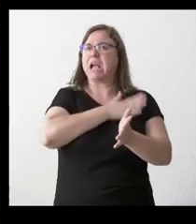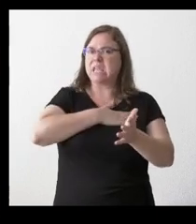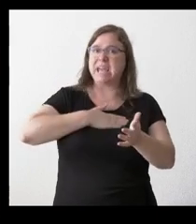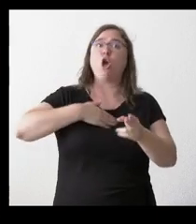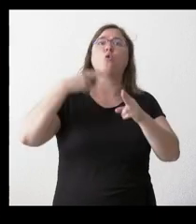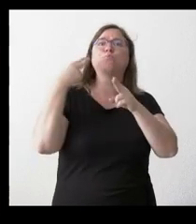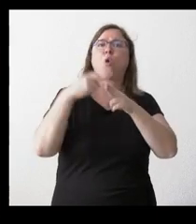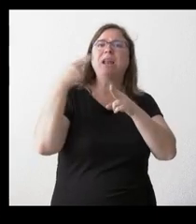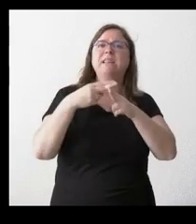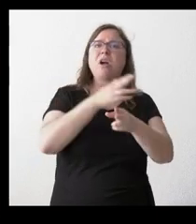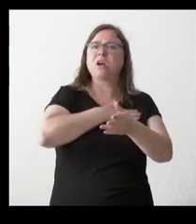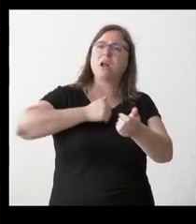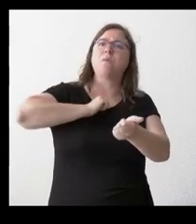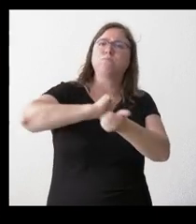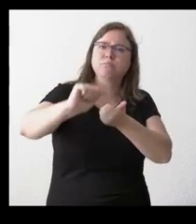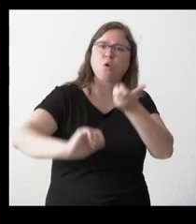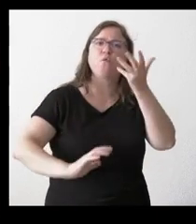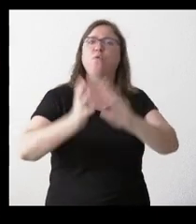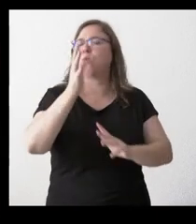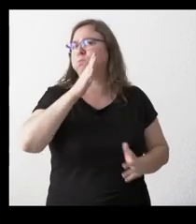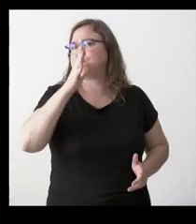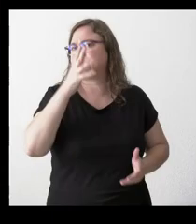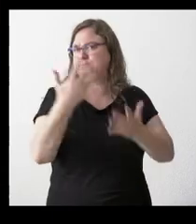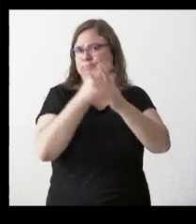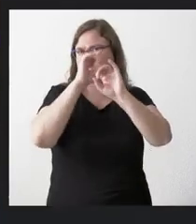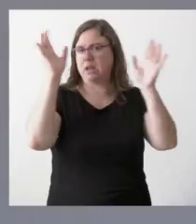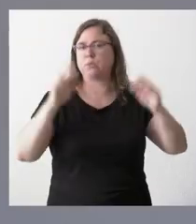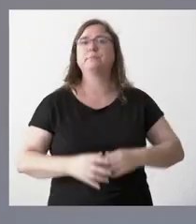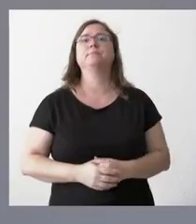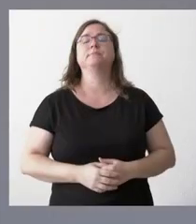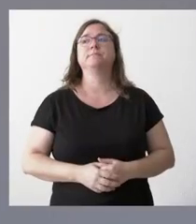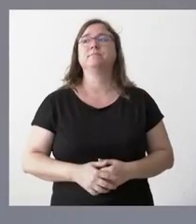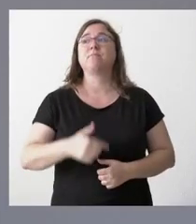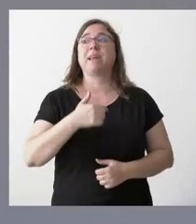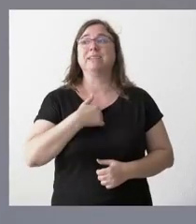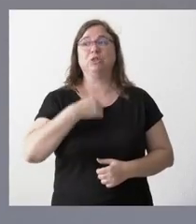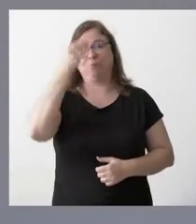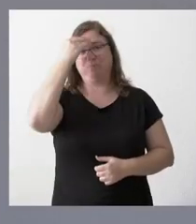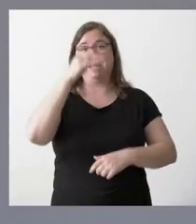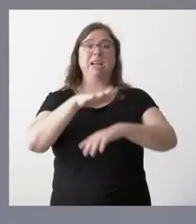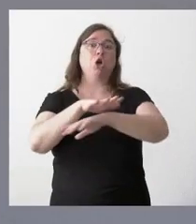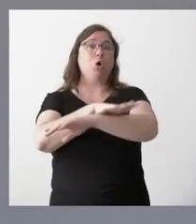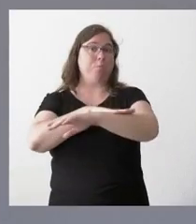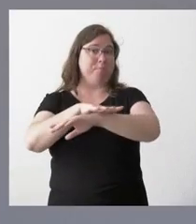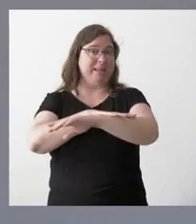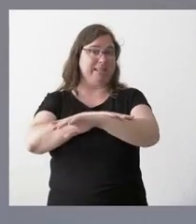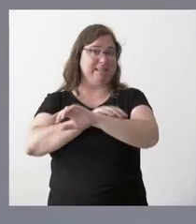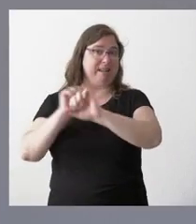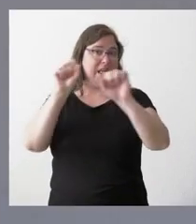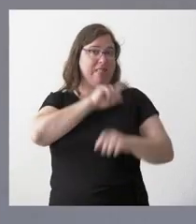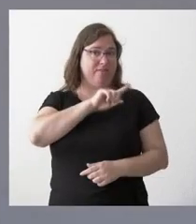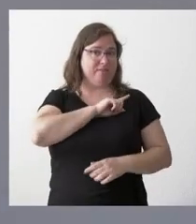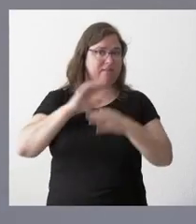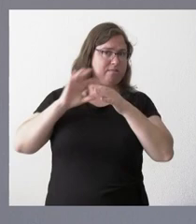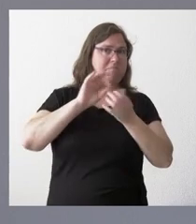política de esos incendios. No creo yo que la ministra de Defensa se refiera a Castilla y León con esas declaraciones.